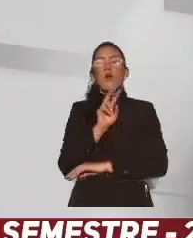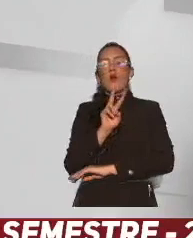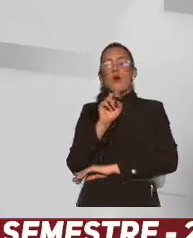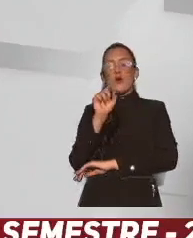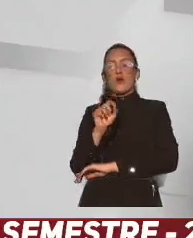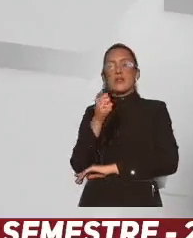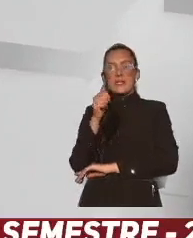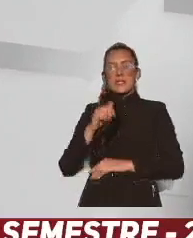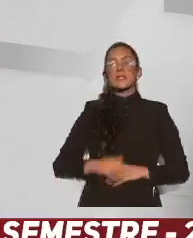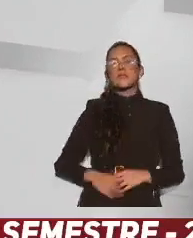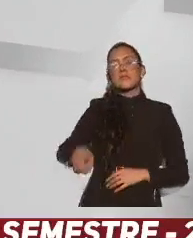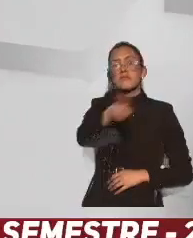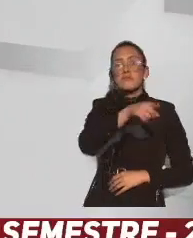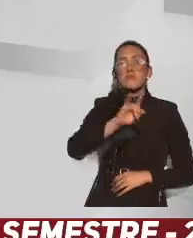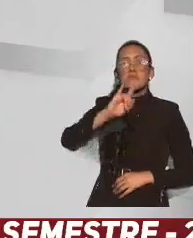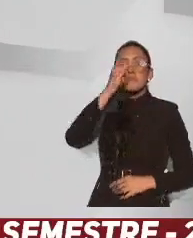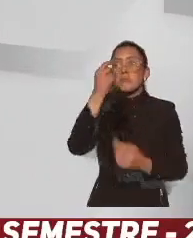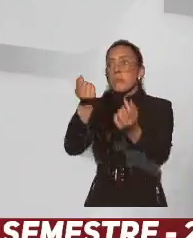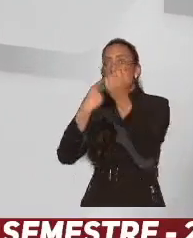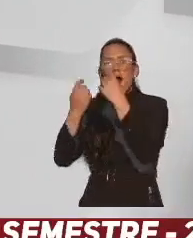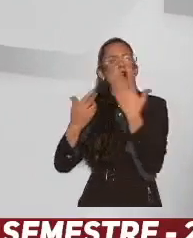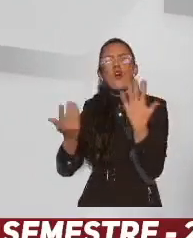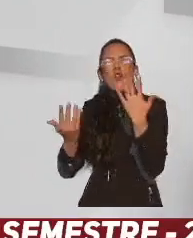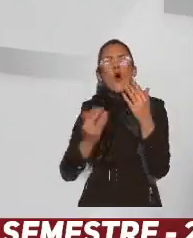sus preguntas al correo institucional